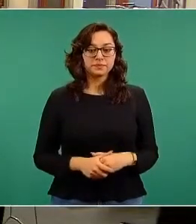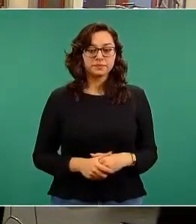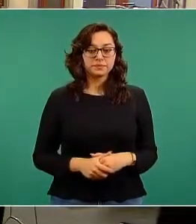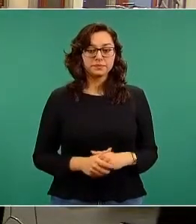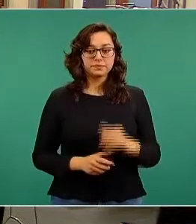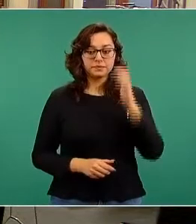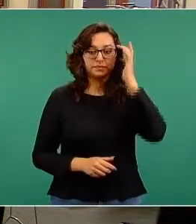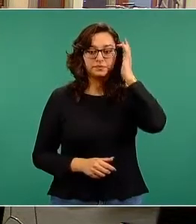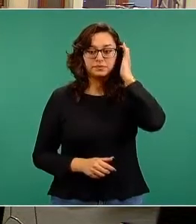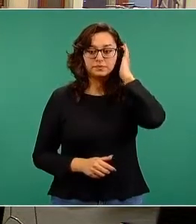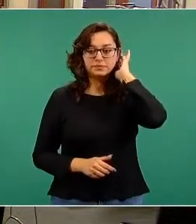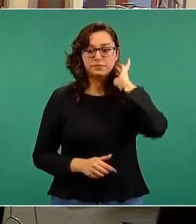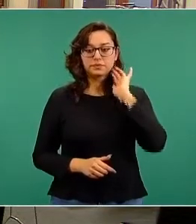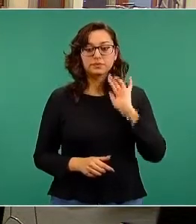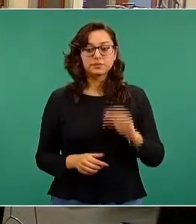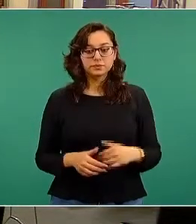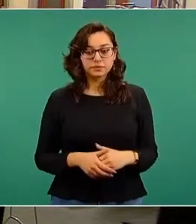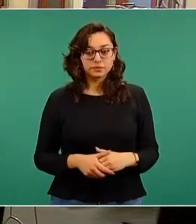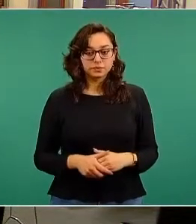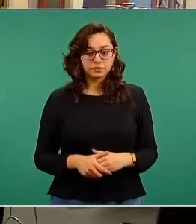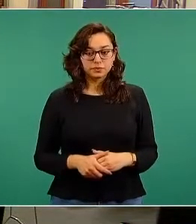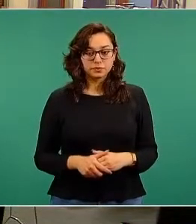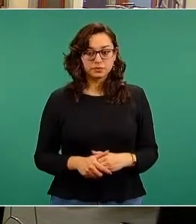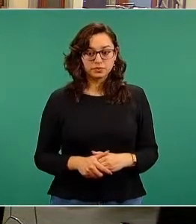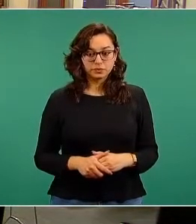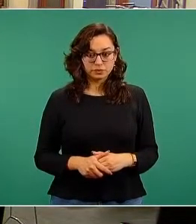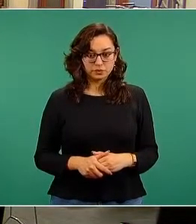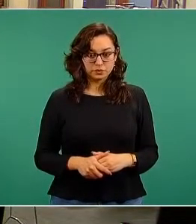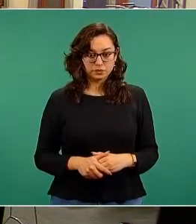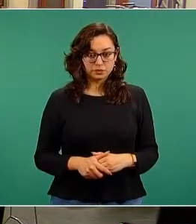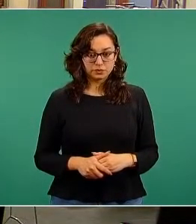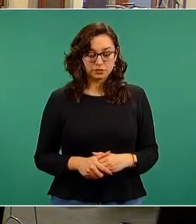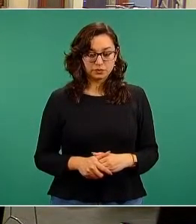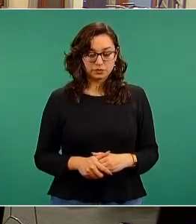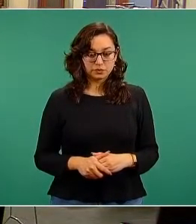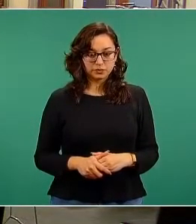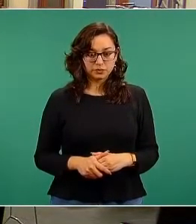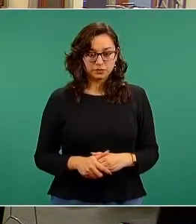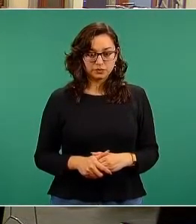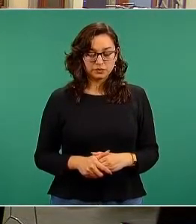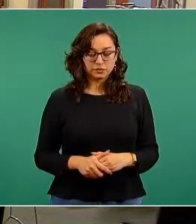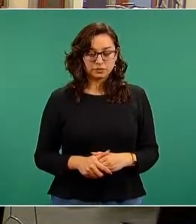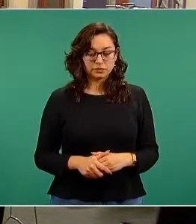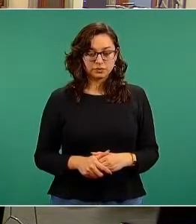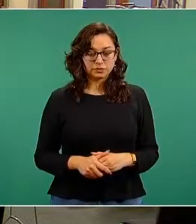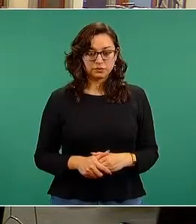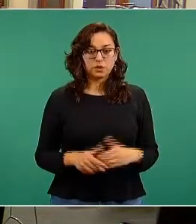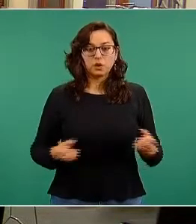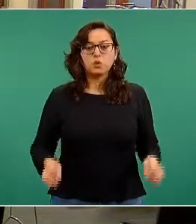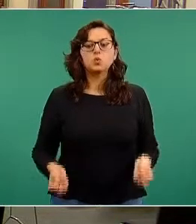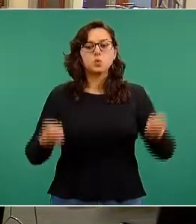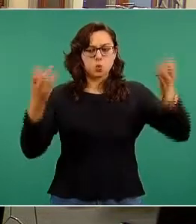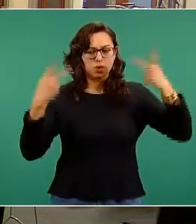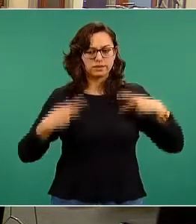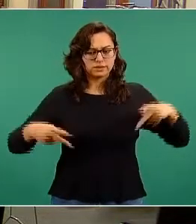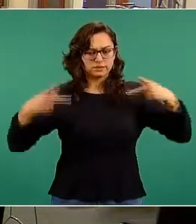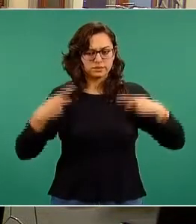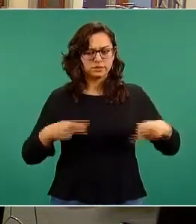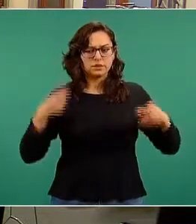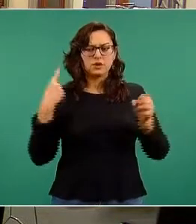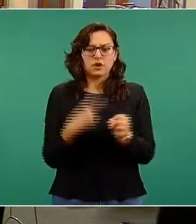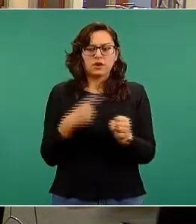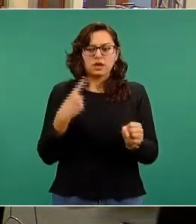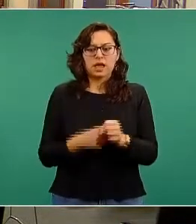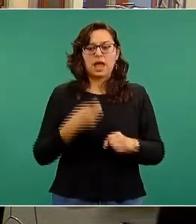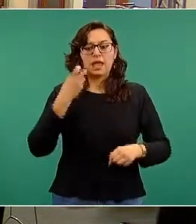Y esto es el escenario nacional en términos de la positividad. Este indicador es